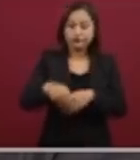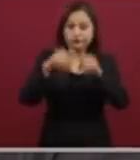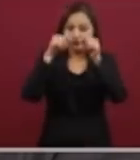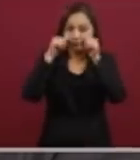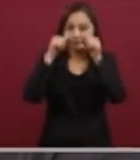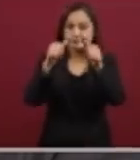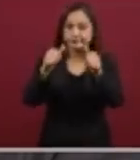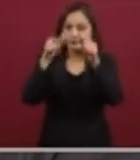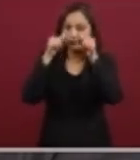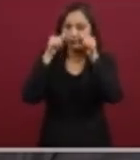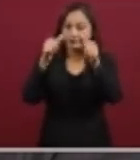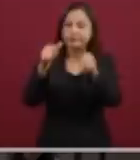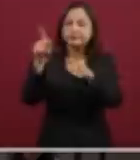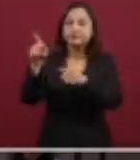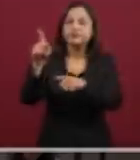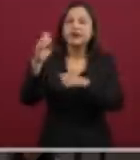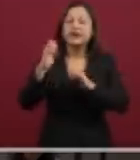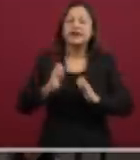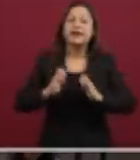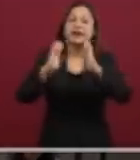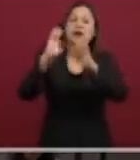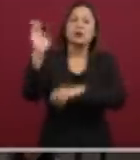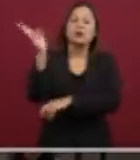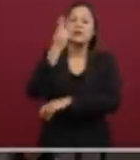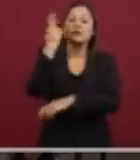estas universidades cuando menos